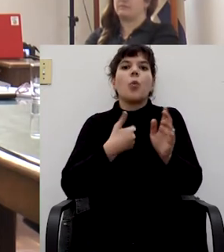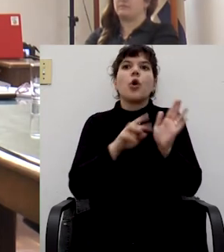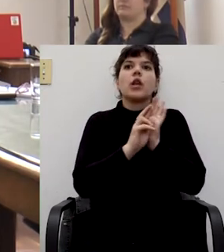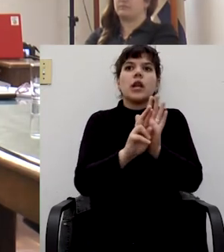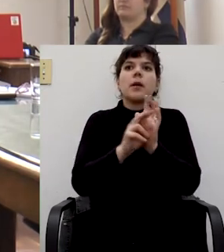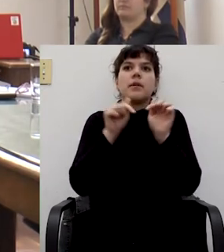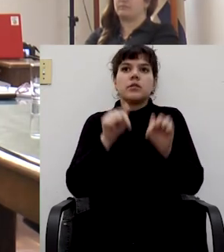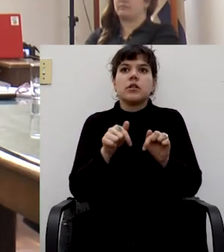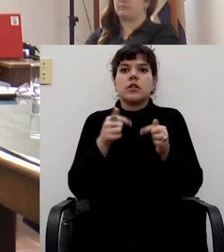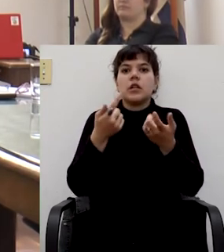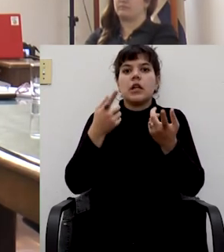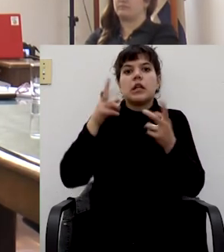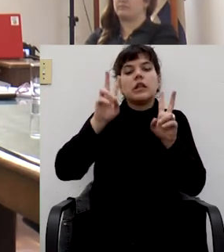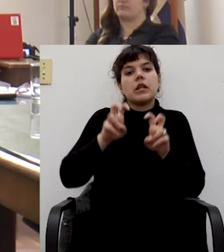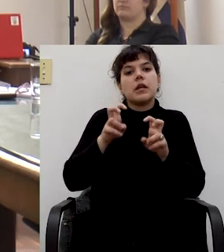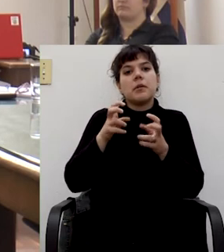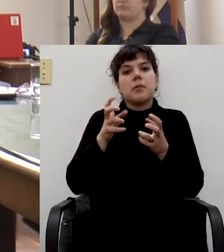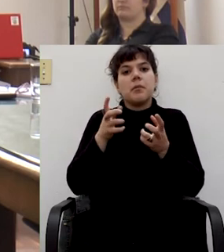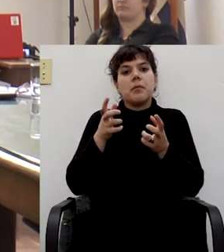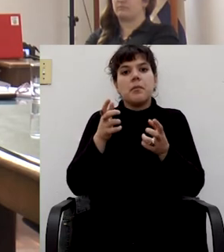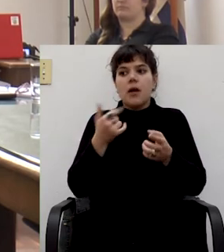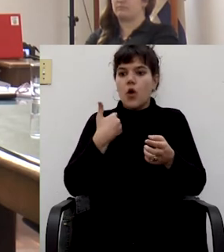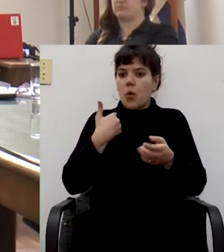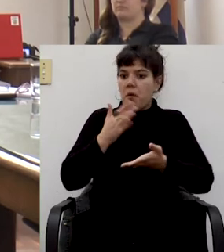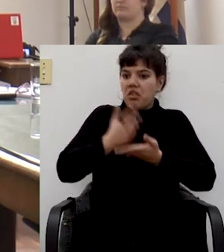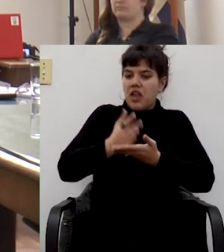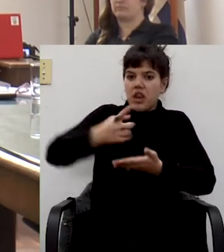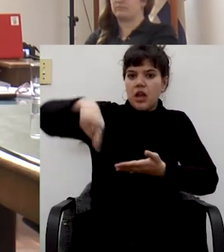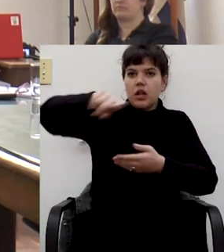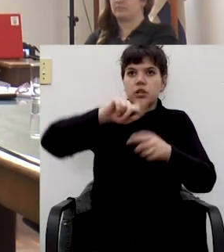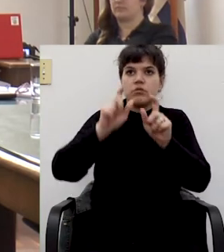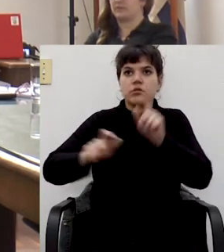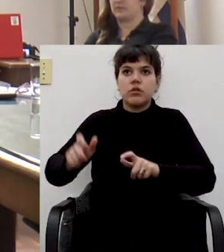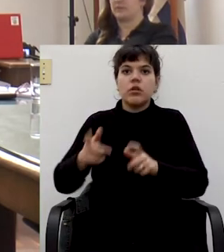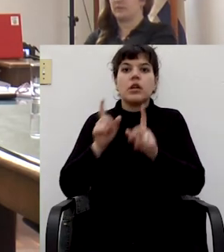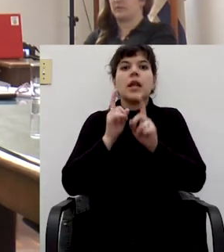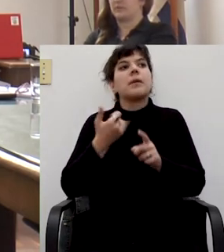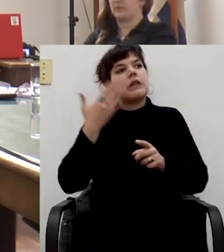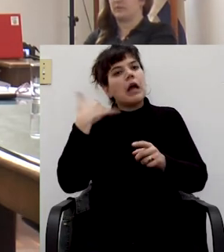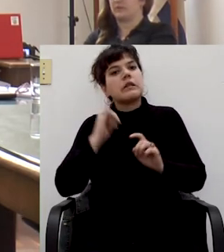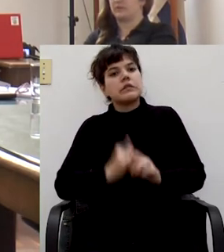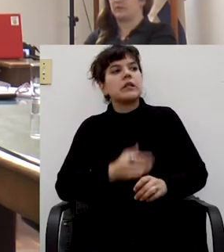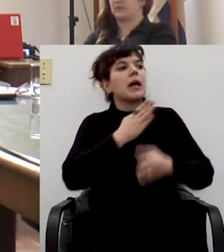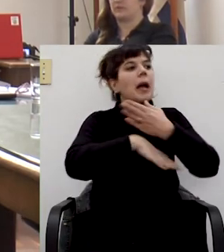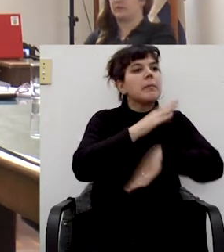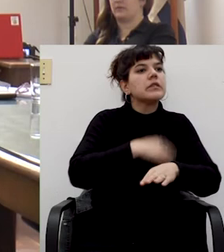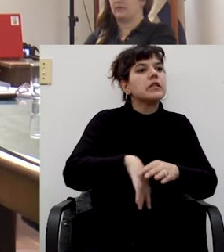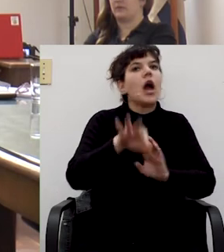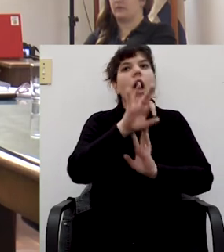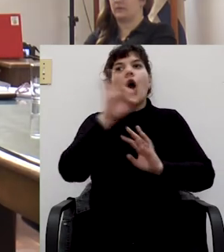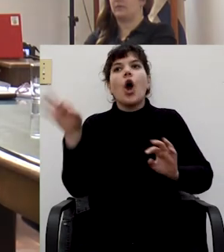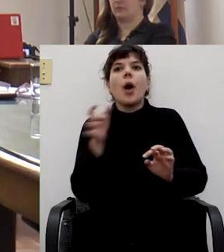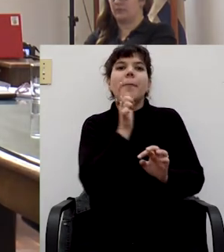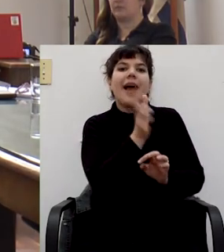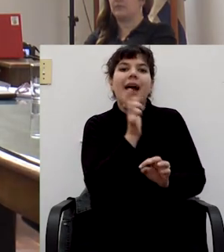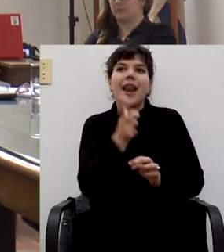representar lo que queremos decir en una perspectiva de derechos. Antes, bueno, hablábamos, sí, de discapacitado, hablábamos de minusválido, de